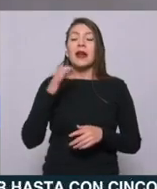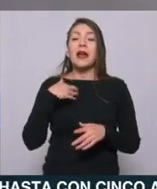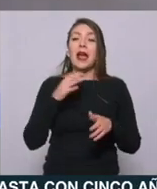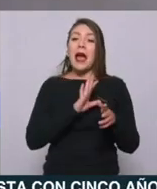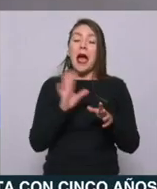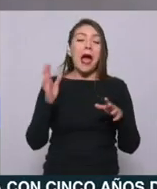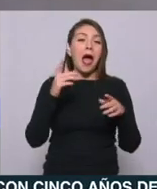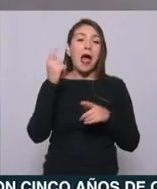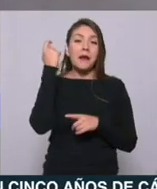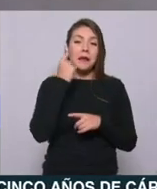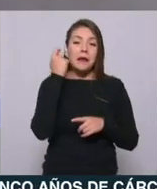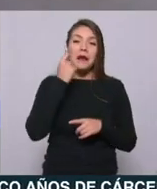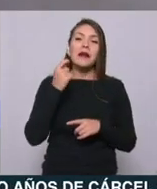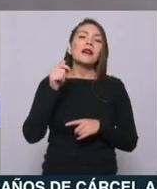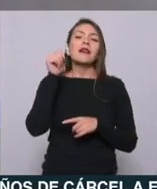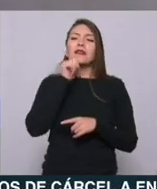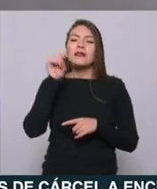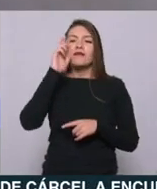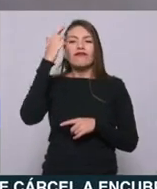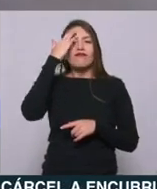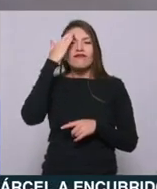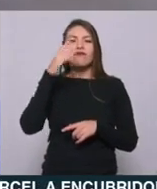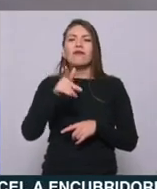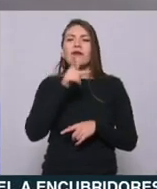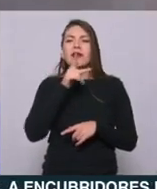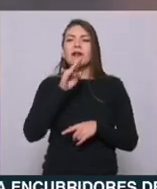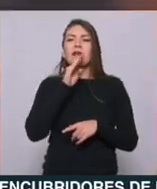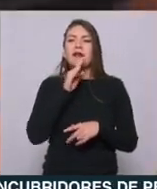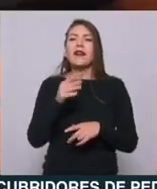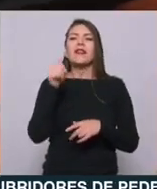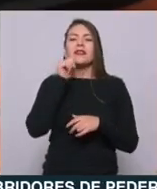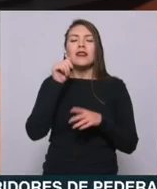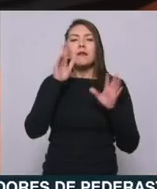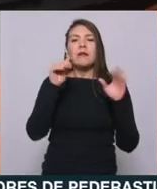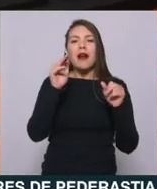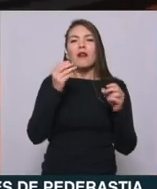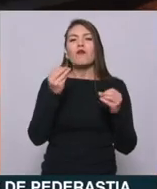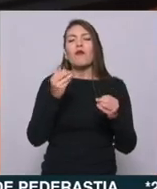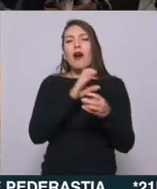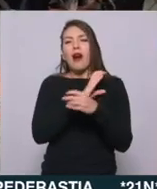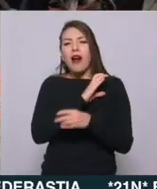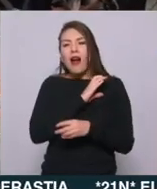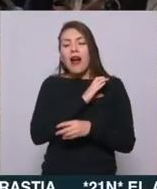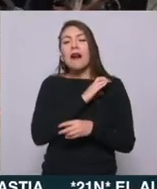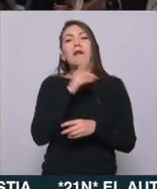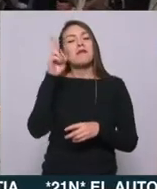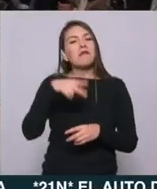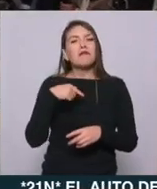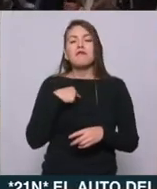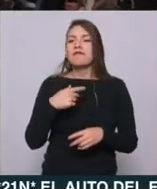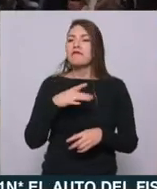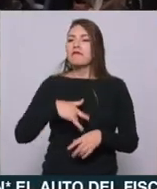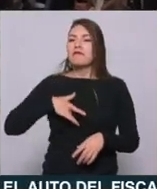pero para mí fue un honor ser maestra de educación especial. Mariana Sánchez, 21 Noticias.